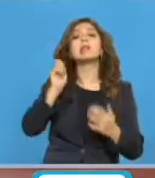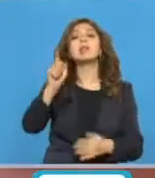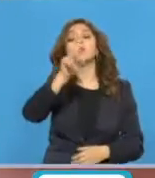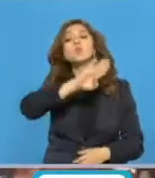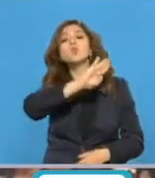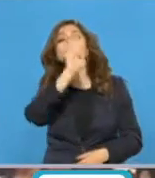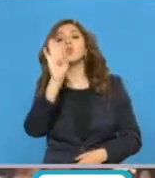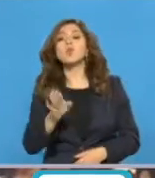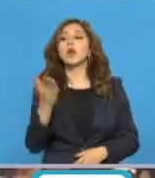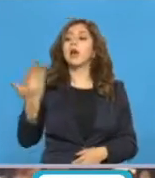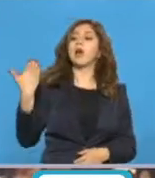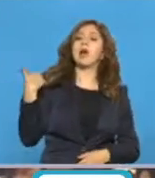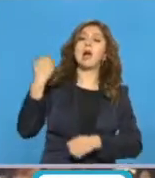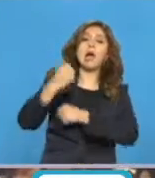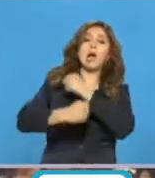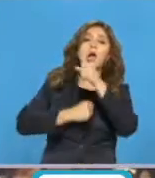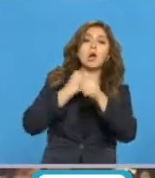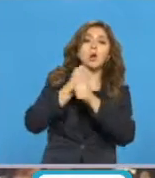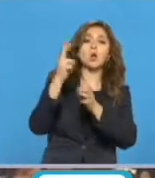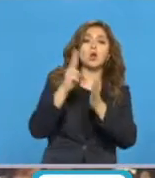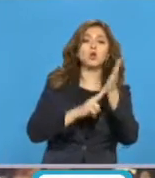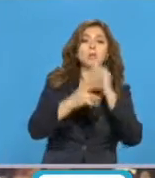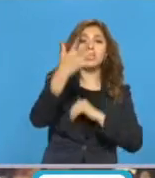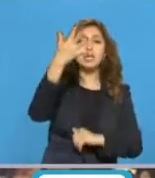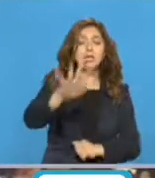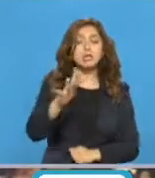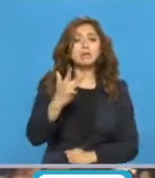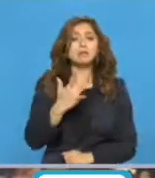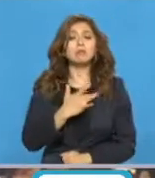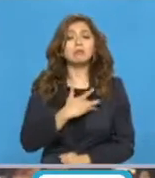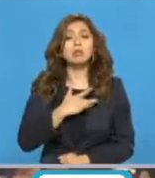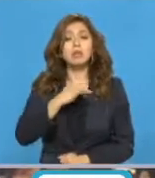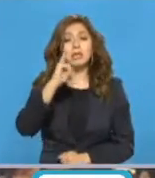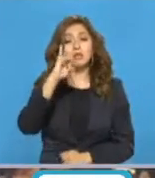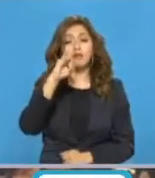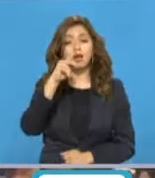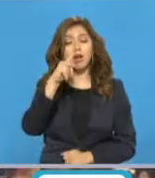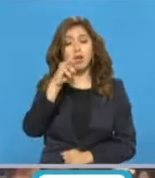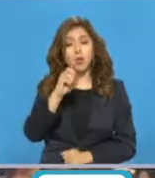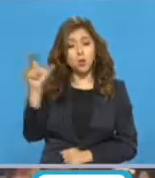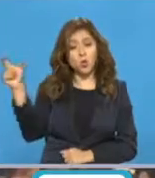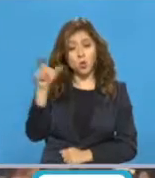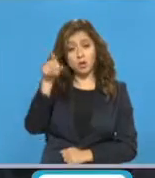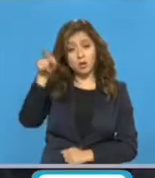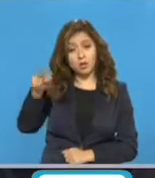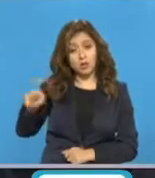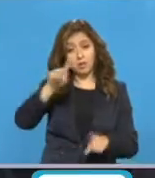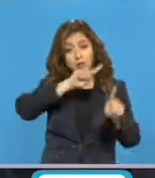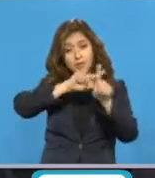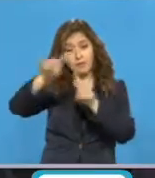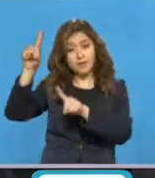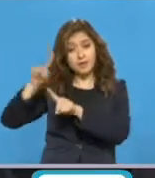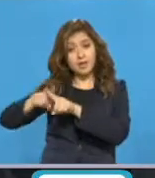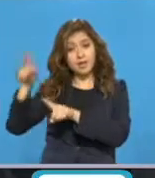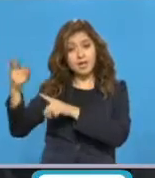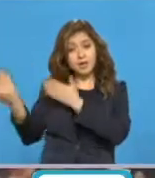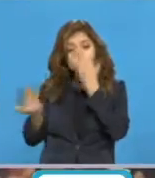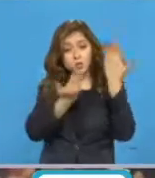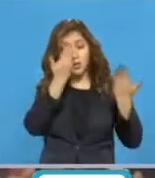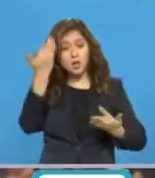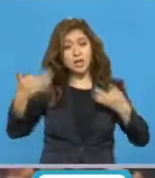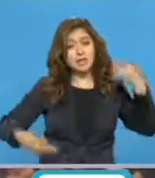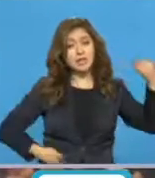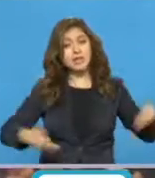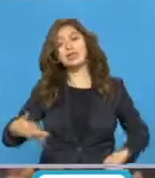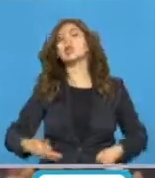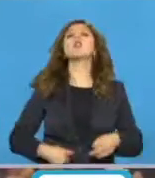año 2010 de un infarto de miocardio, y era muy impresionante ver la cantidad de estudiantes de teatro y de